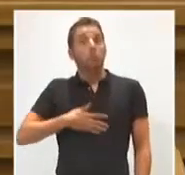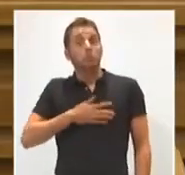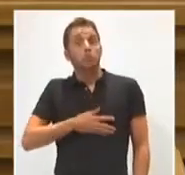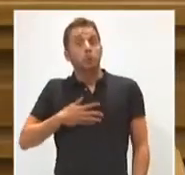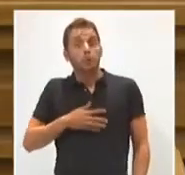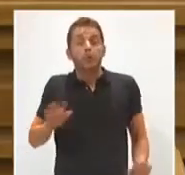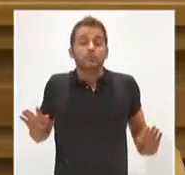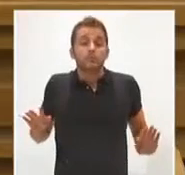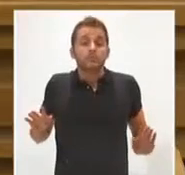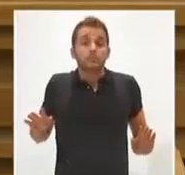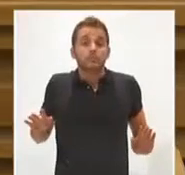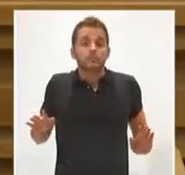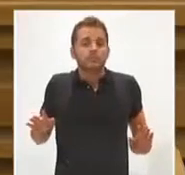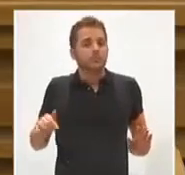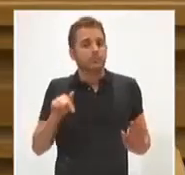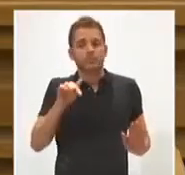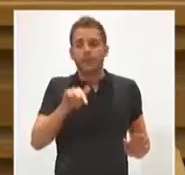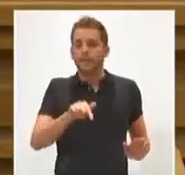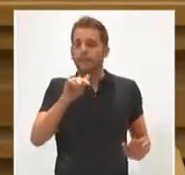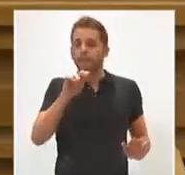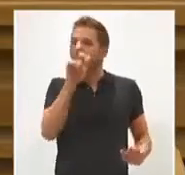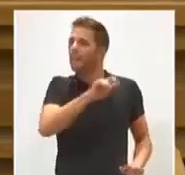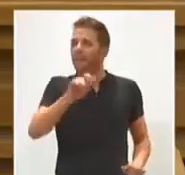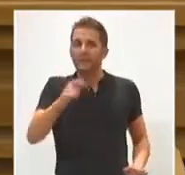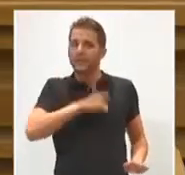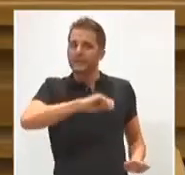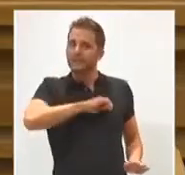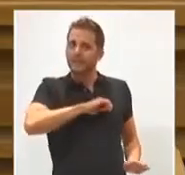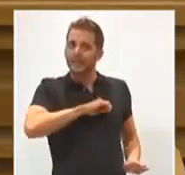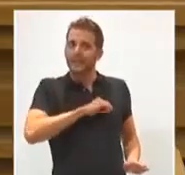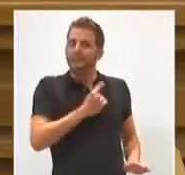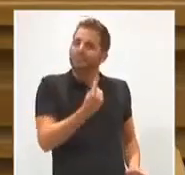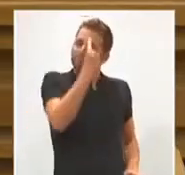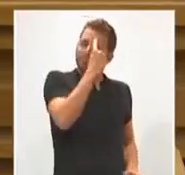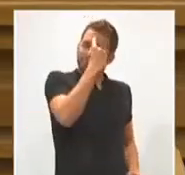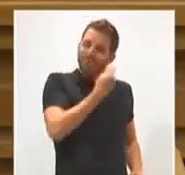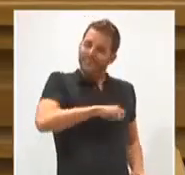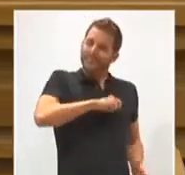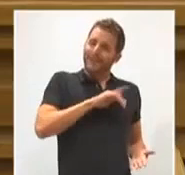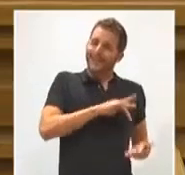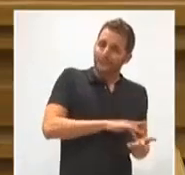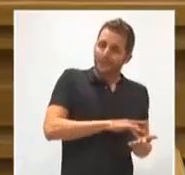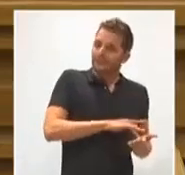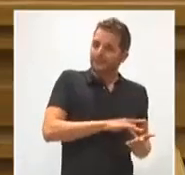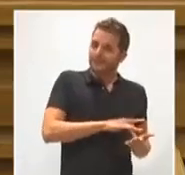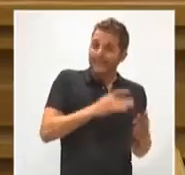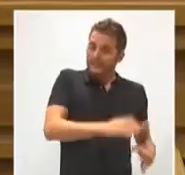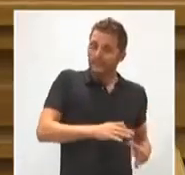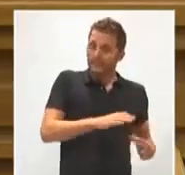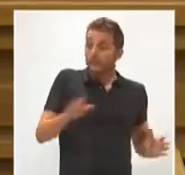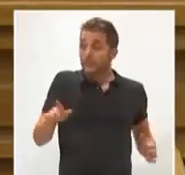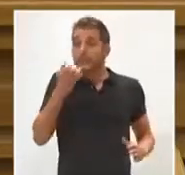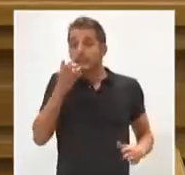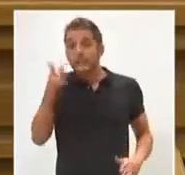eso eso yo no conocía ningún español que no tengamos riña de no estar en españa de manera que si se acostumbra a estar